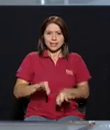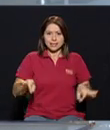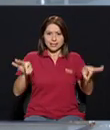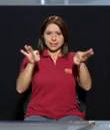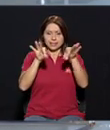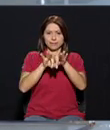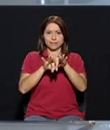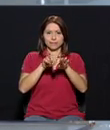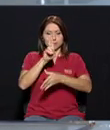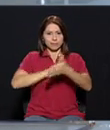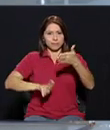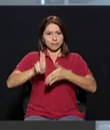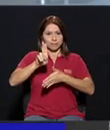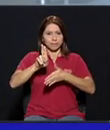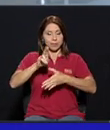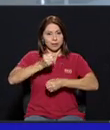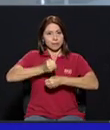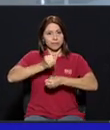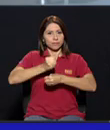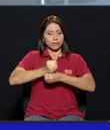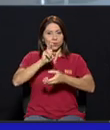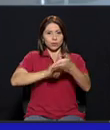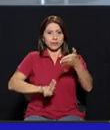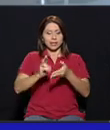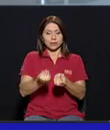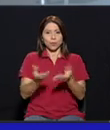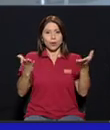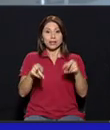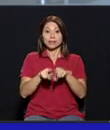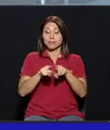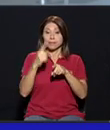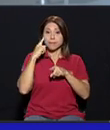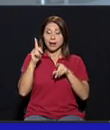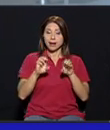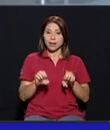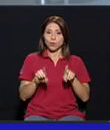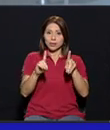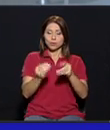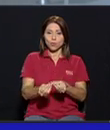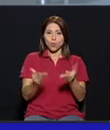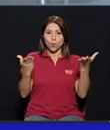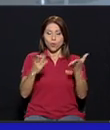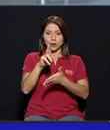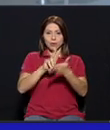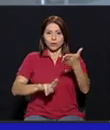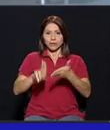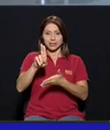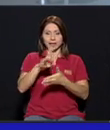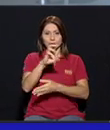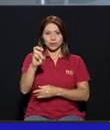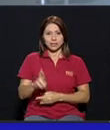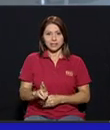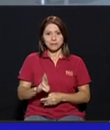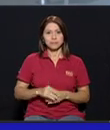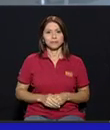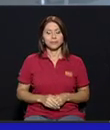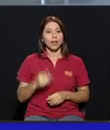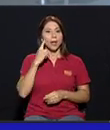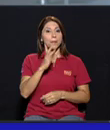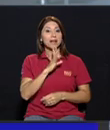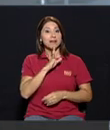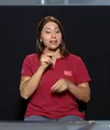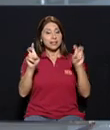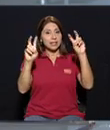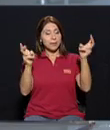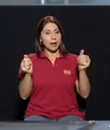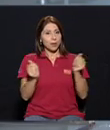importante en el marco del quehacer de las universidades públicas y sobre todo para la educación pública universitaria costarricense. Para